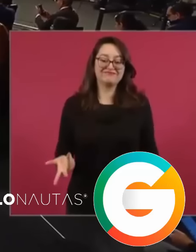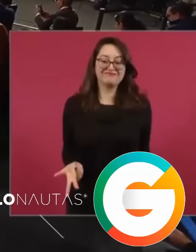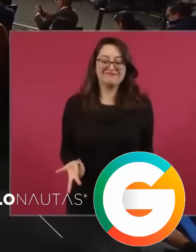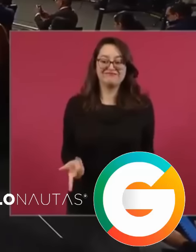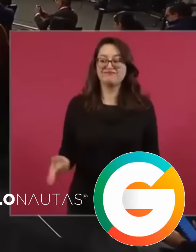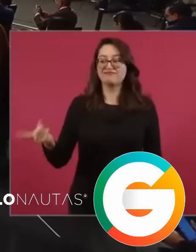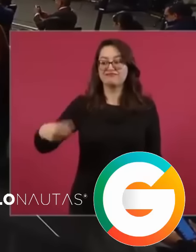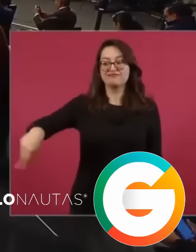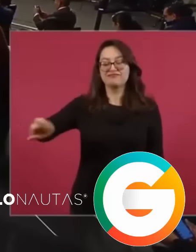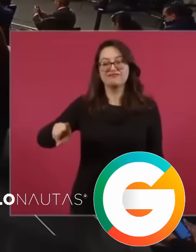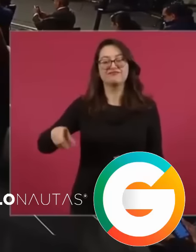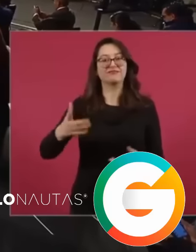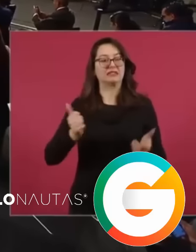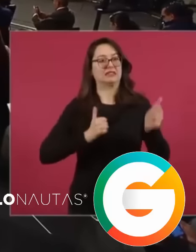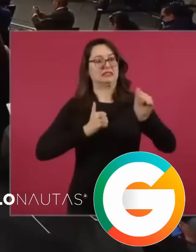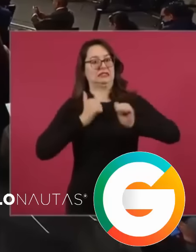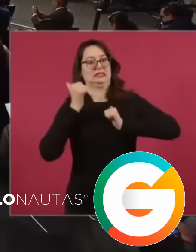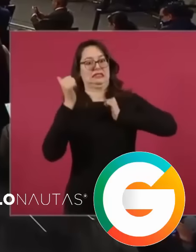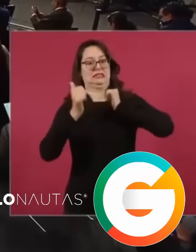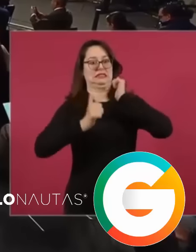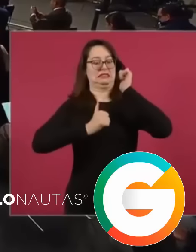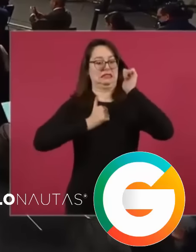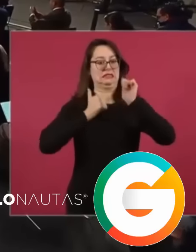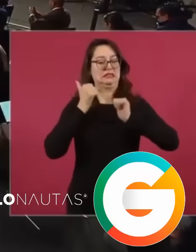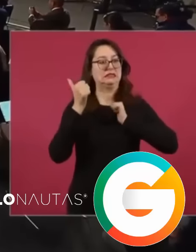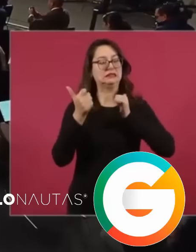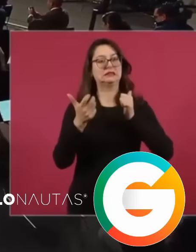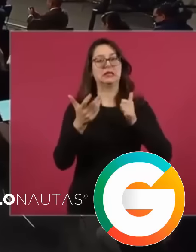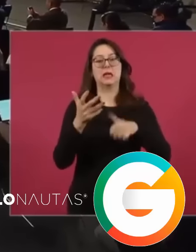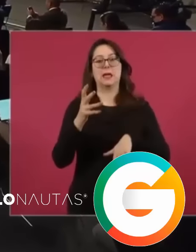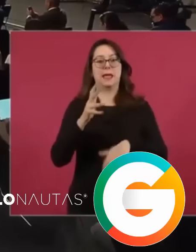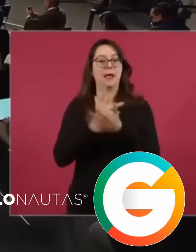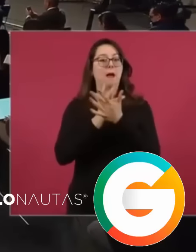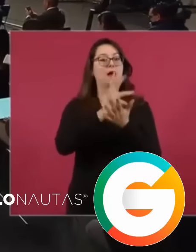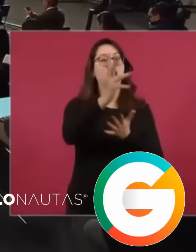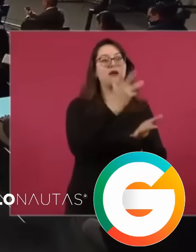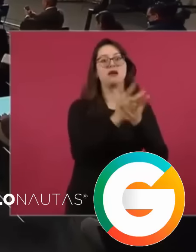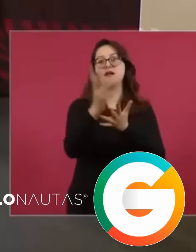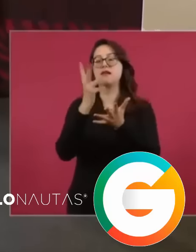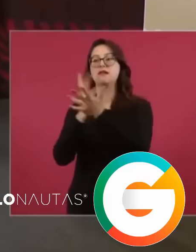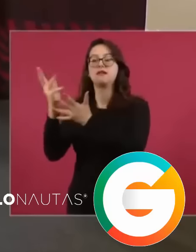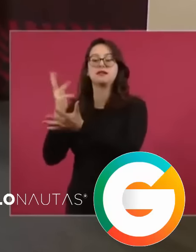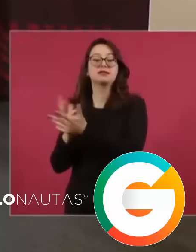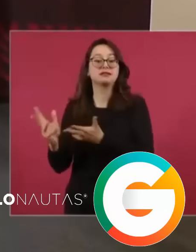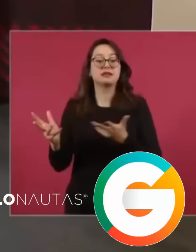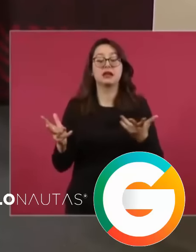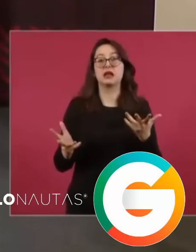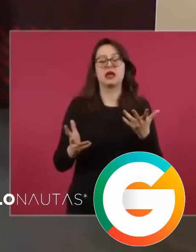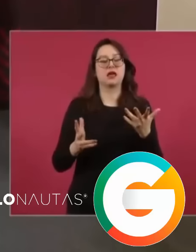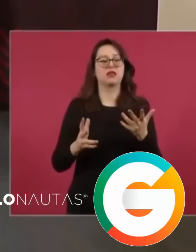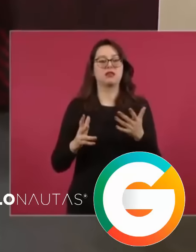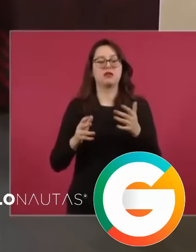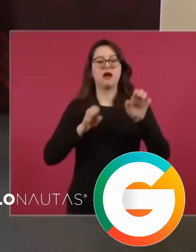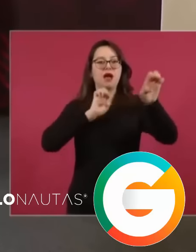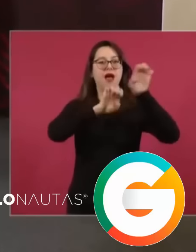magnificar todo lo que tiene que ver con la violencia. Ya no les queda de otra.